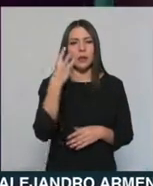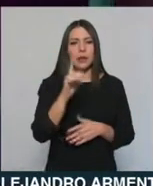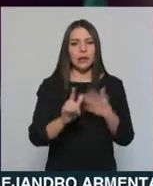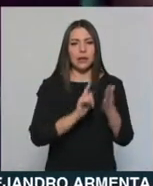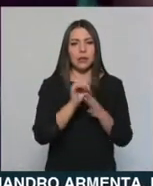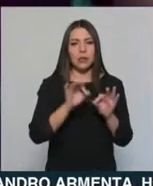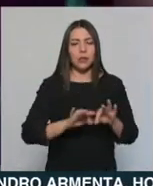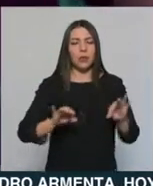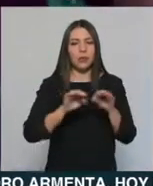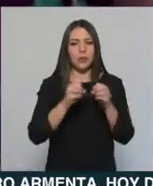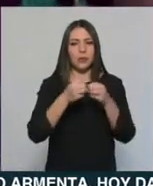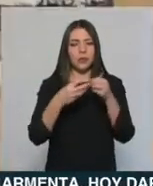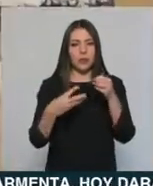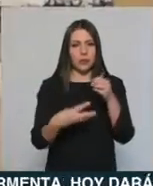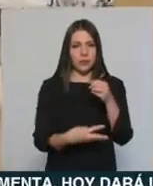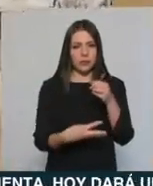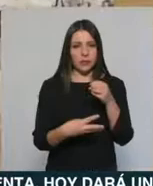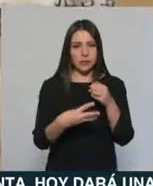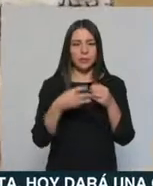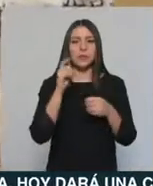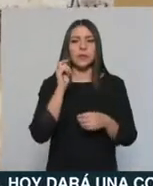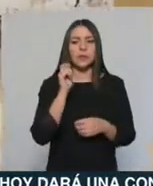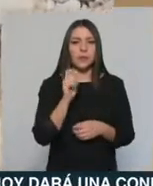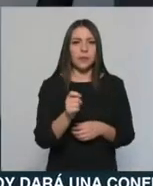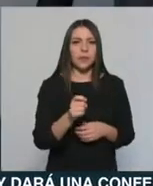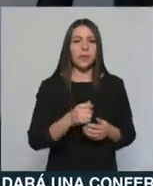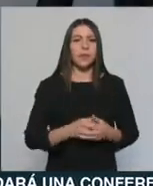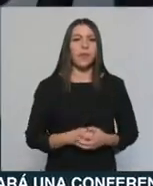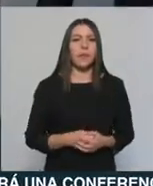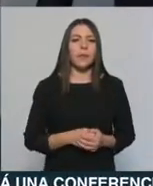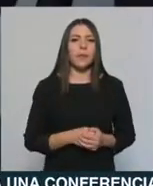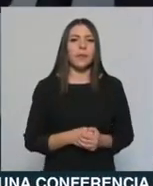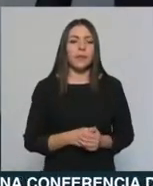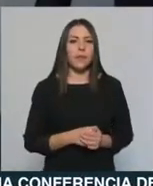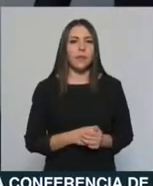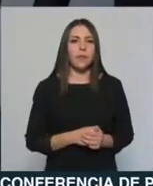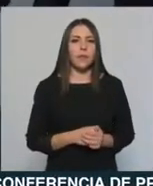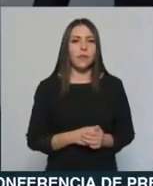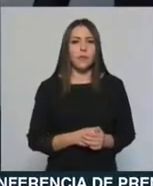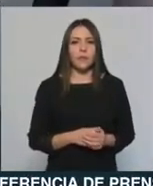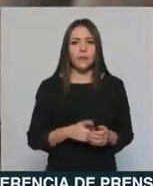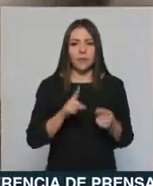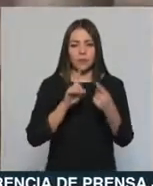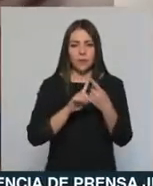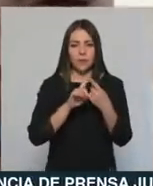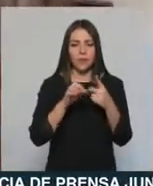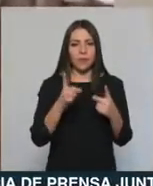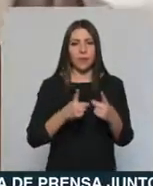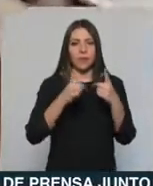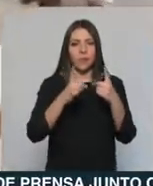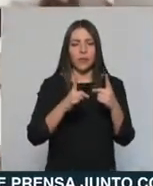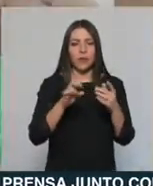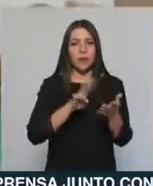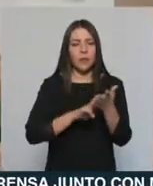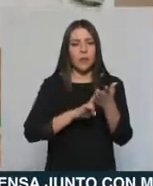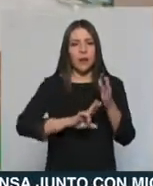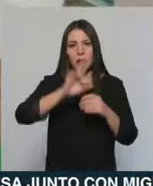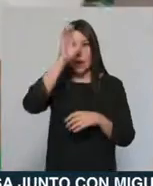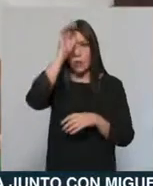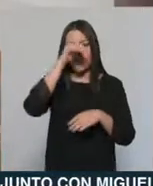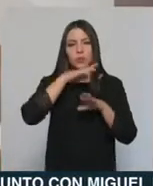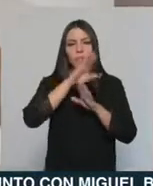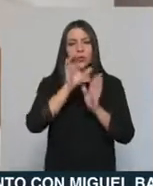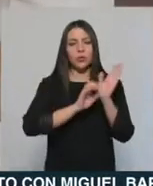importantísimas. Una es la que le va a dar sustancia al acuerdo constitucional de que para la